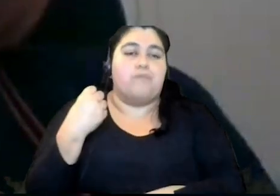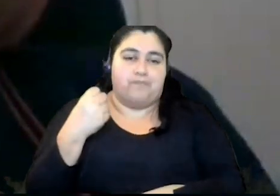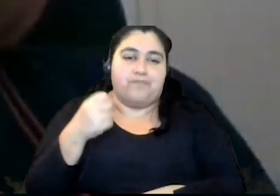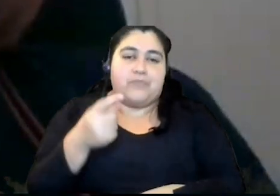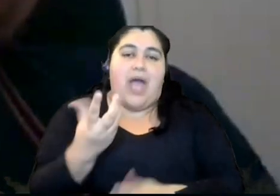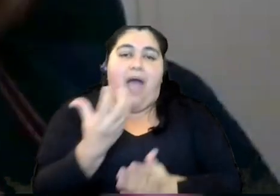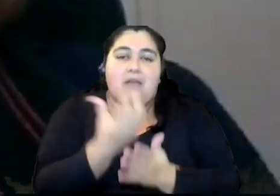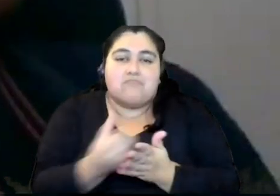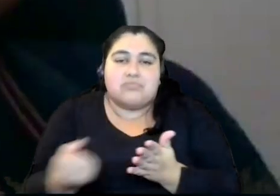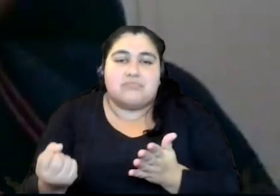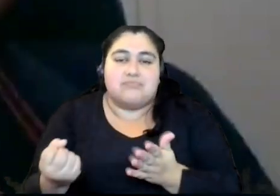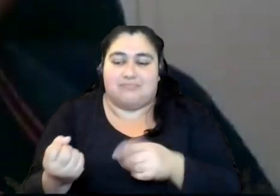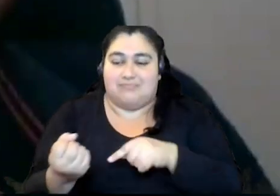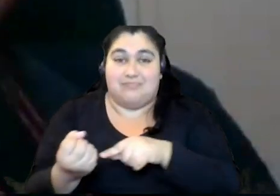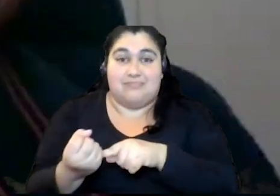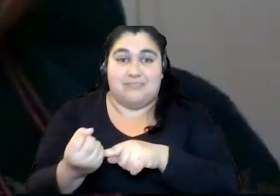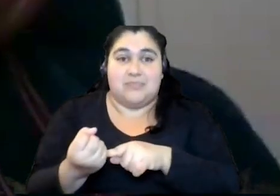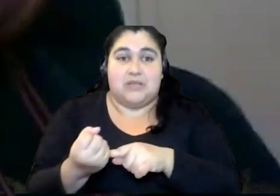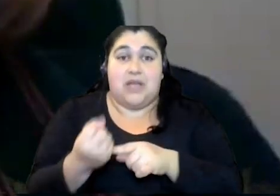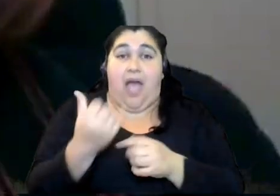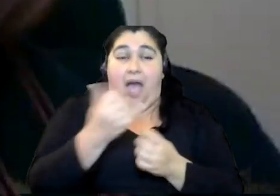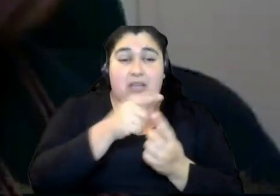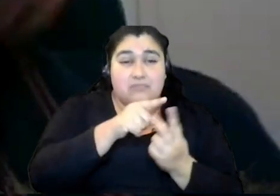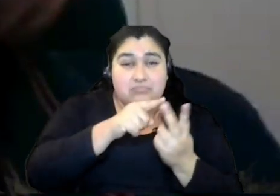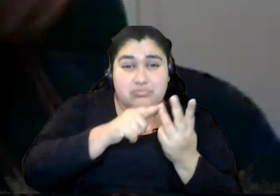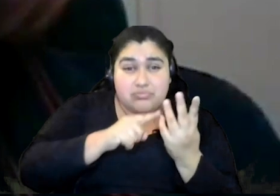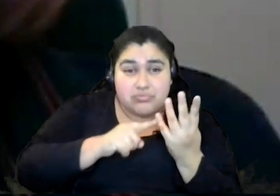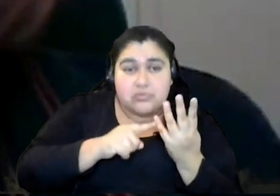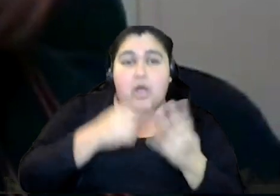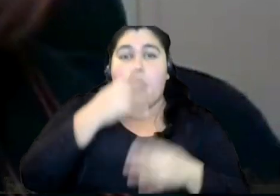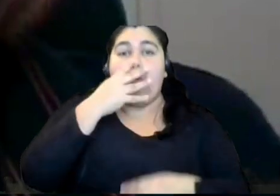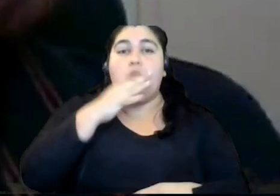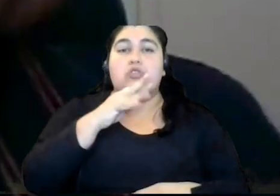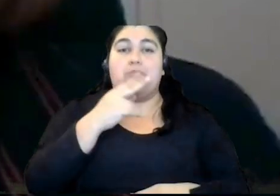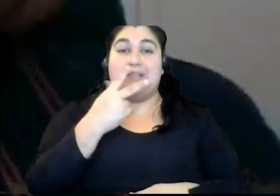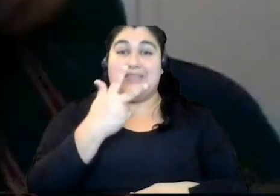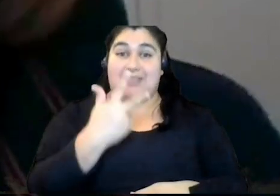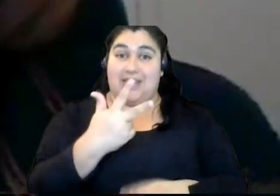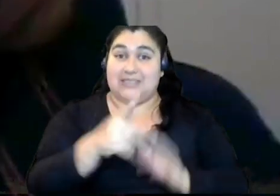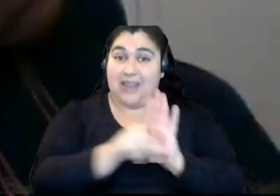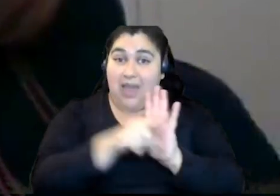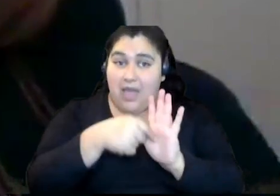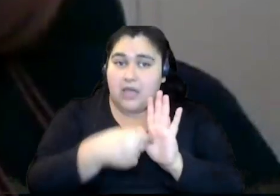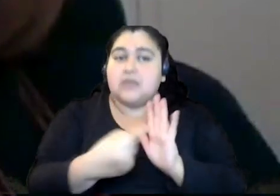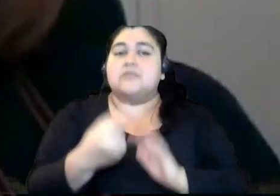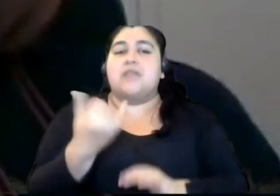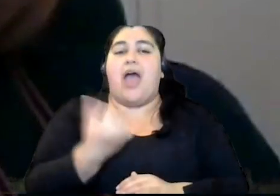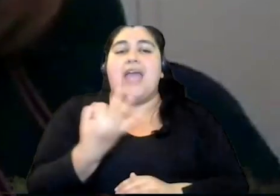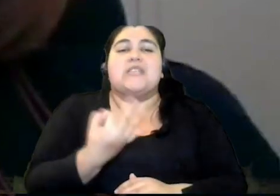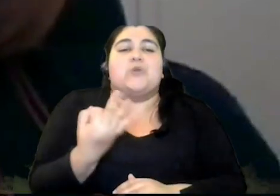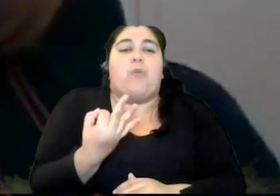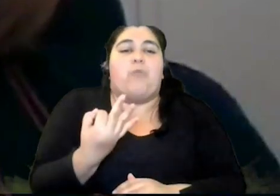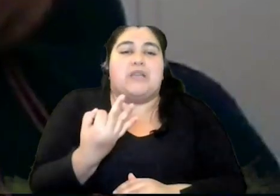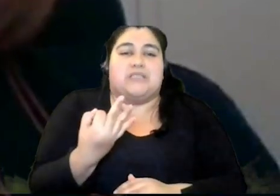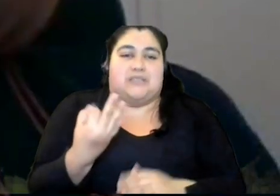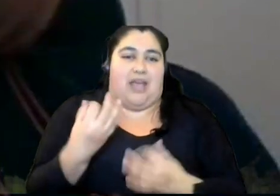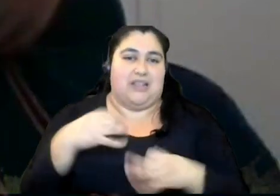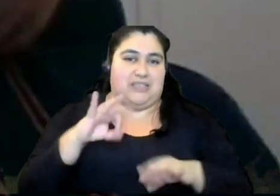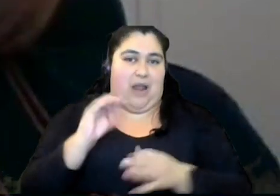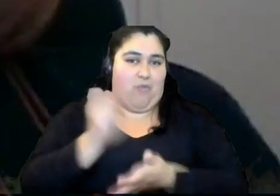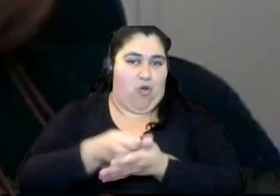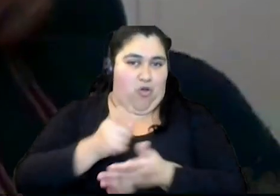tienen retención. Para esas cuatro figuras que están en la 4003 es esta exclusión de la